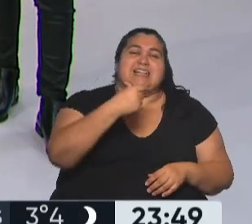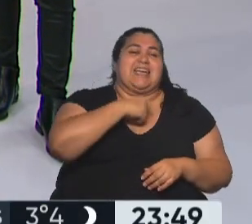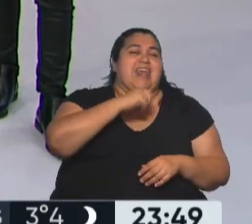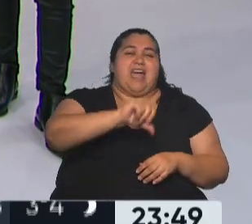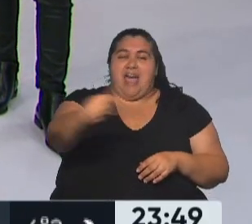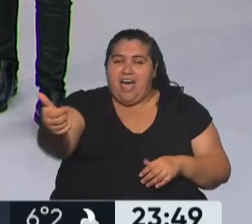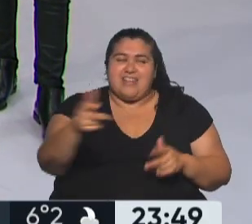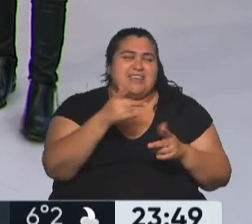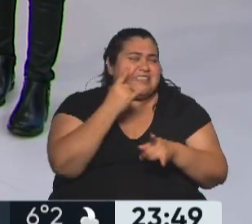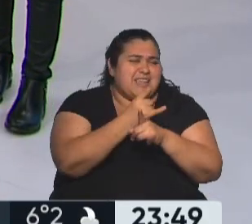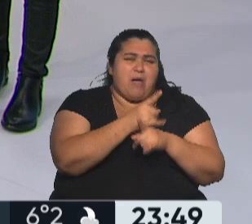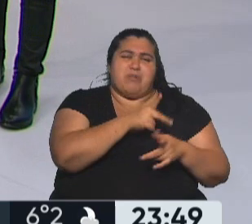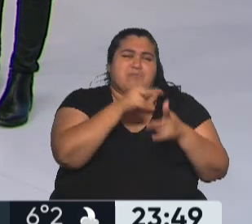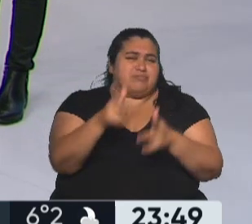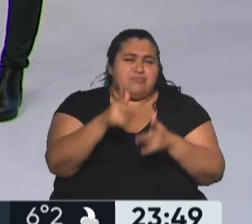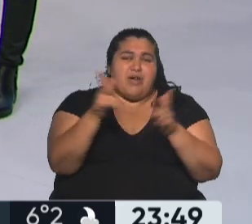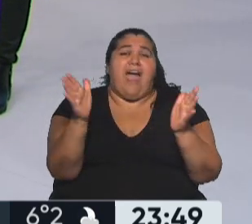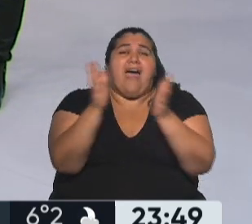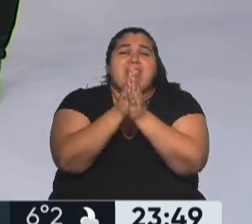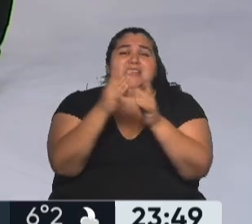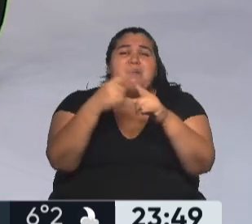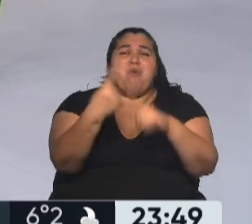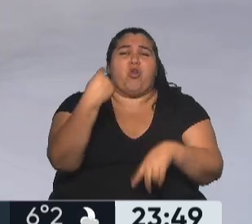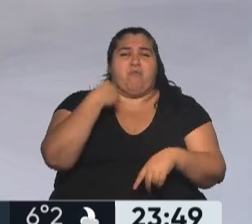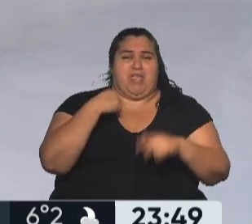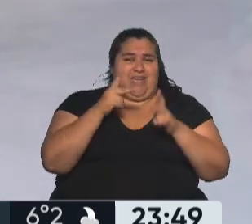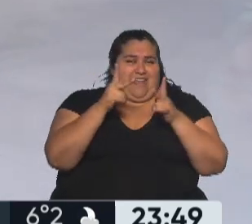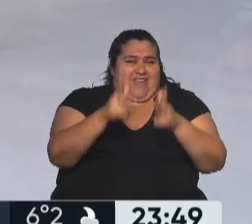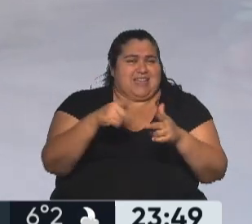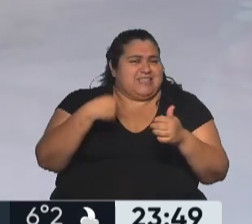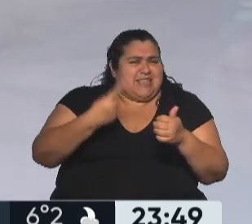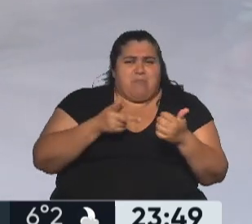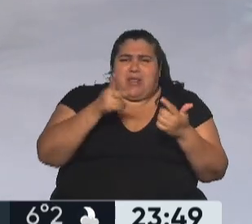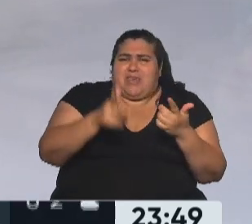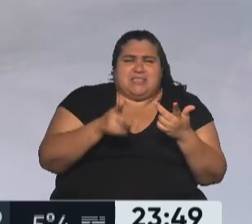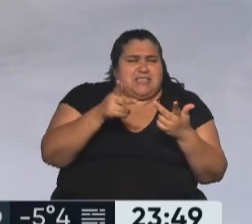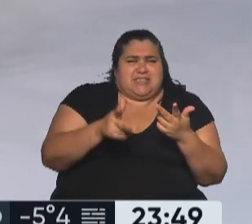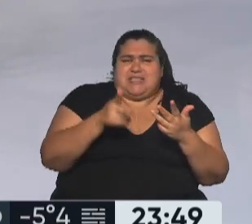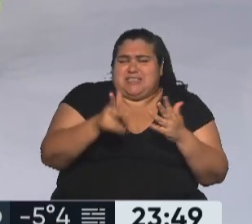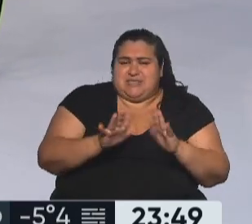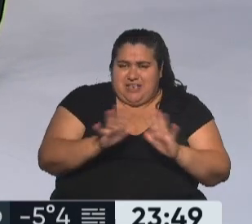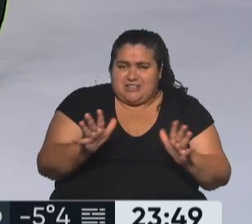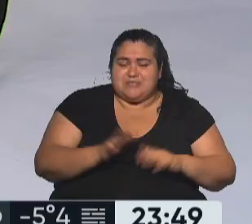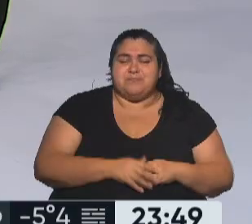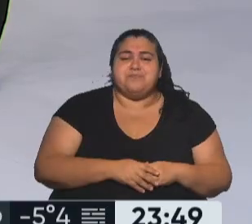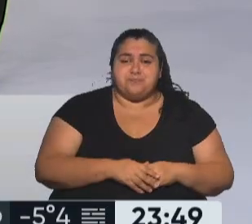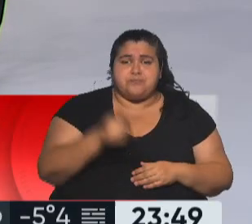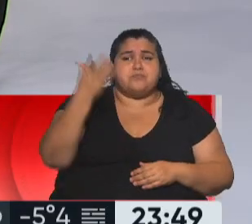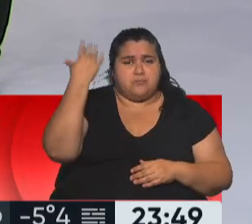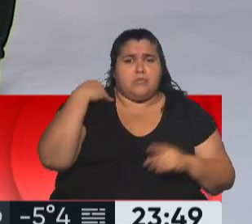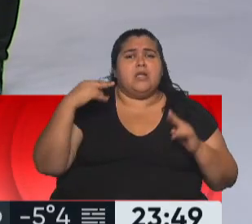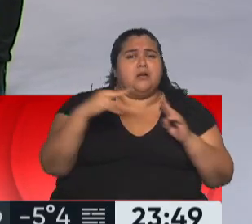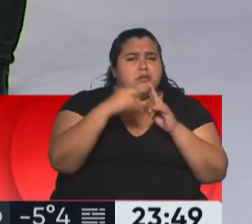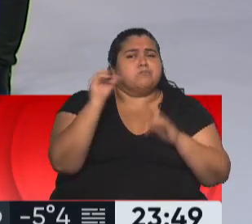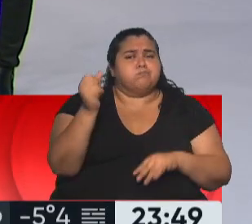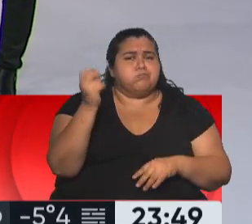salga campeón, recen por mí, pero eran gacetillas que tiraba constantemente en el medio de una nota. Y ¿no? había recibido a Maradona, Messi, había Sí.